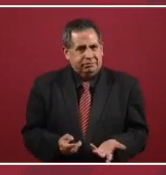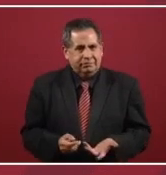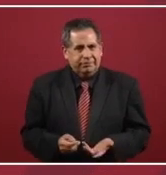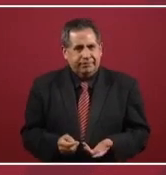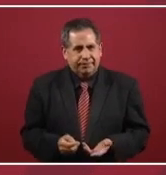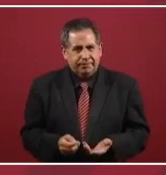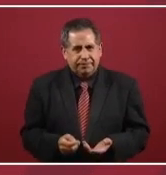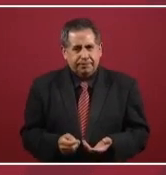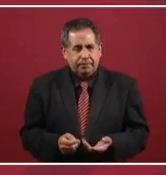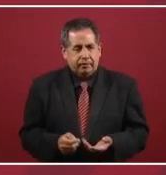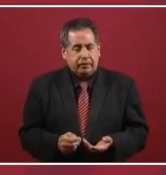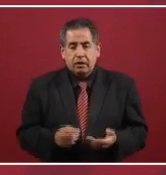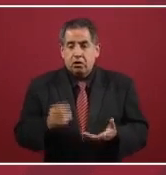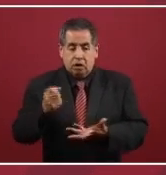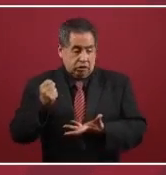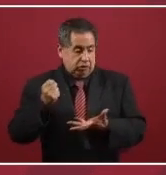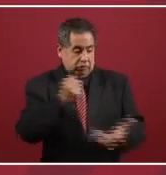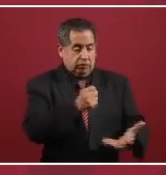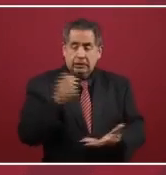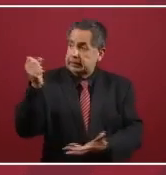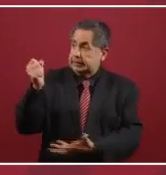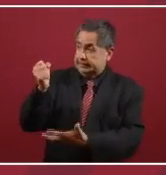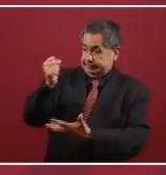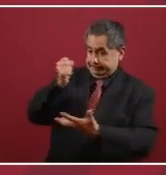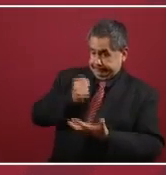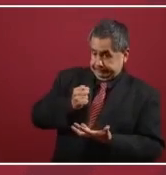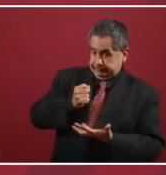les entregan los recursos a la gente?